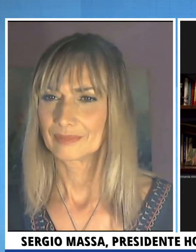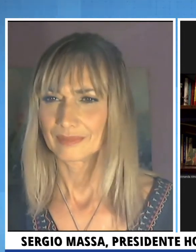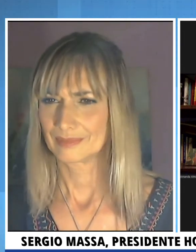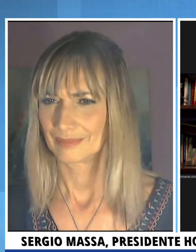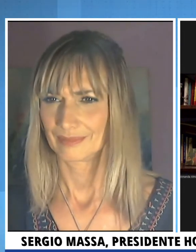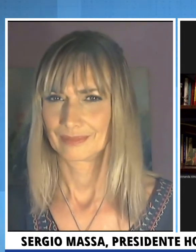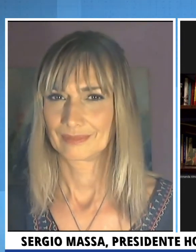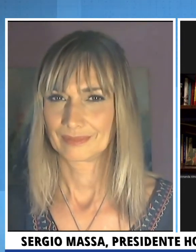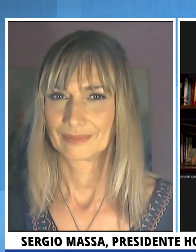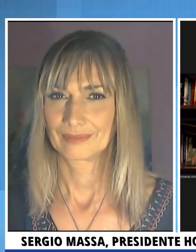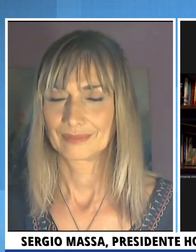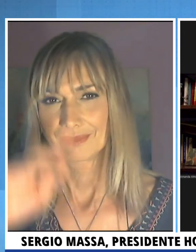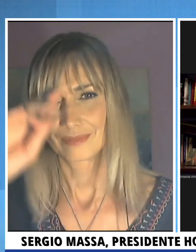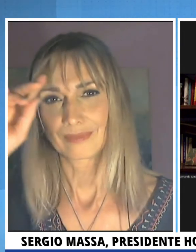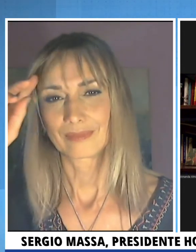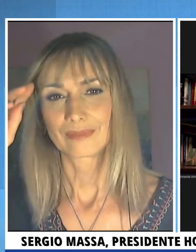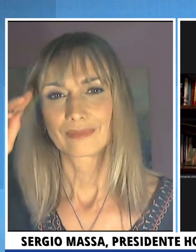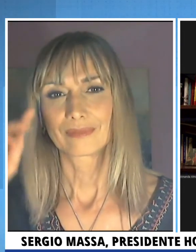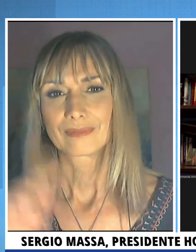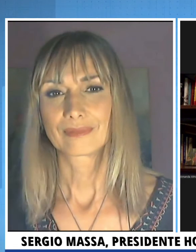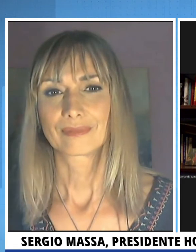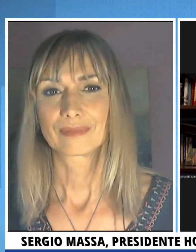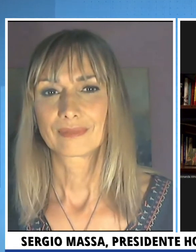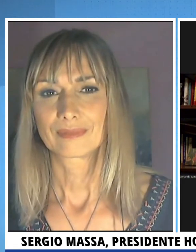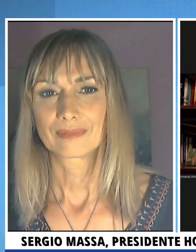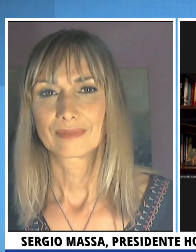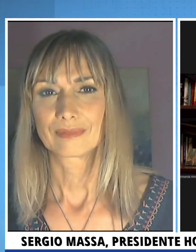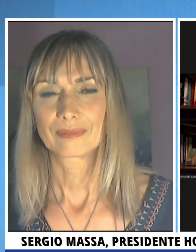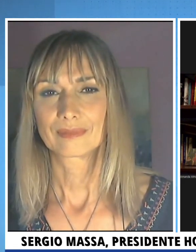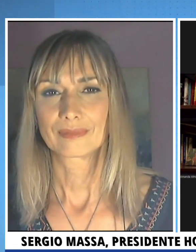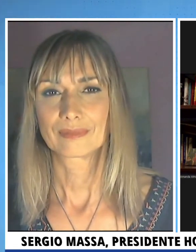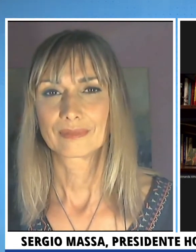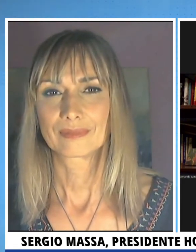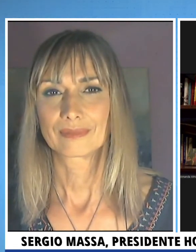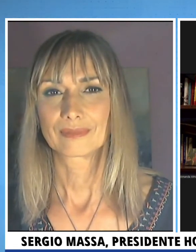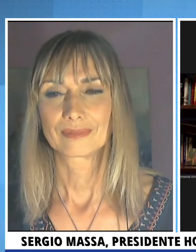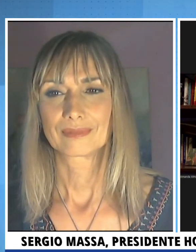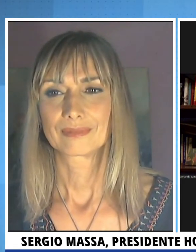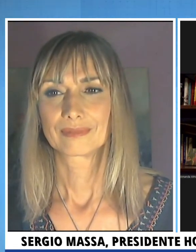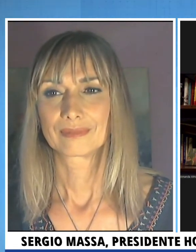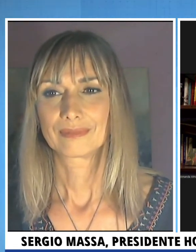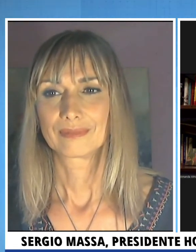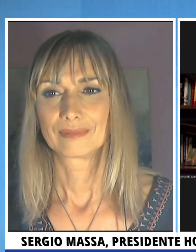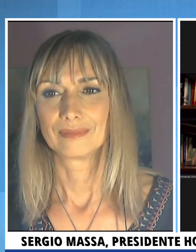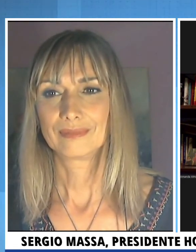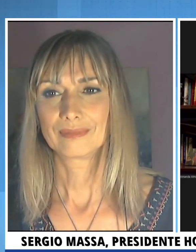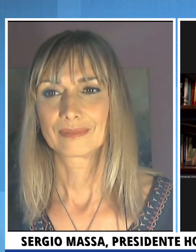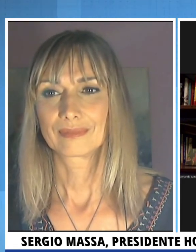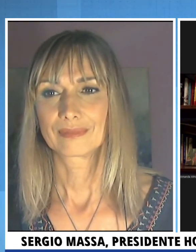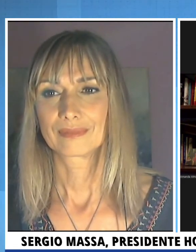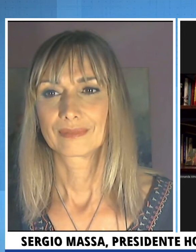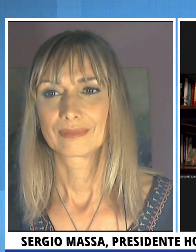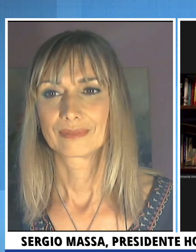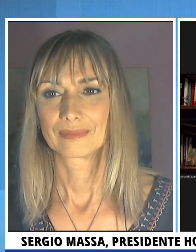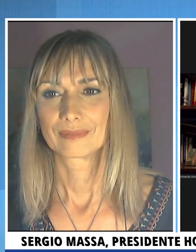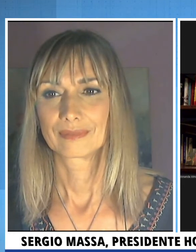un medio importante de la Argentina, que en realidad todos los productores agropecuarios están asegurados,